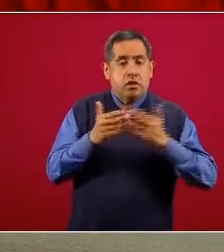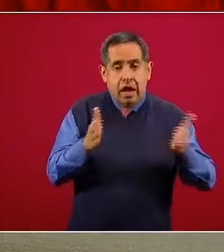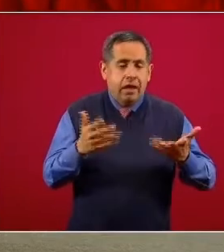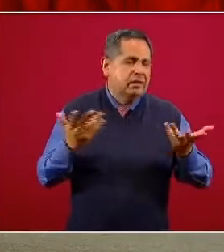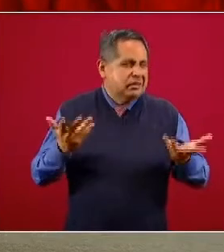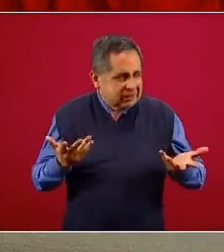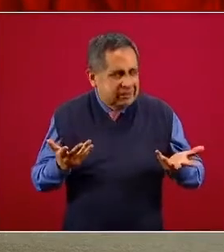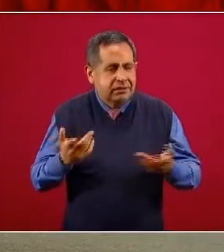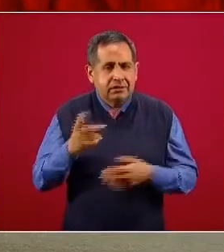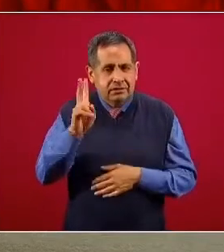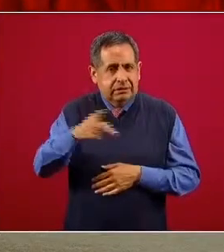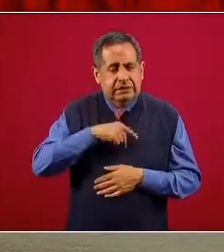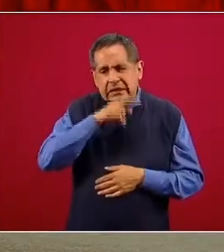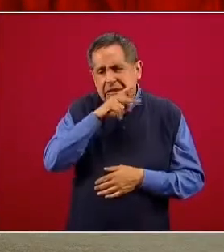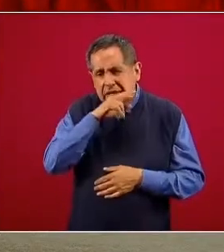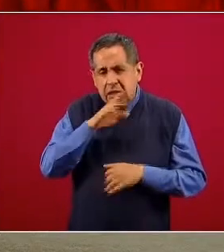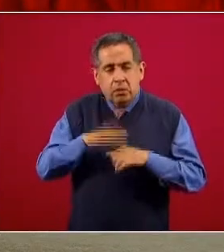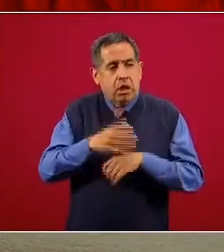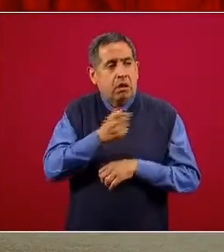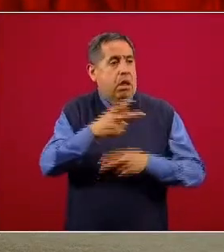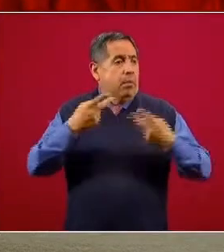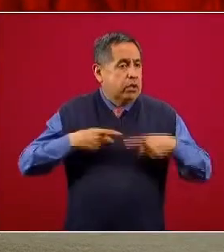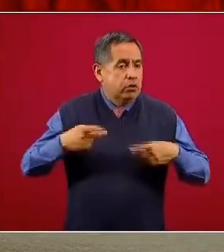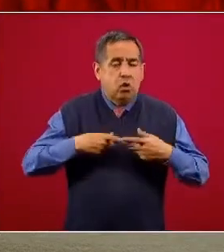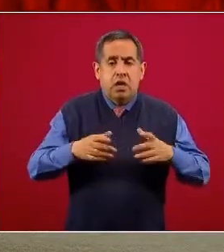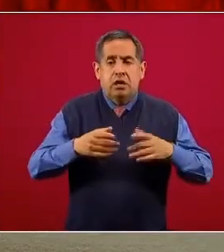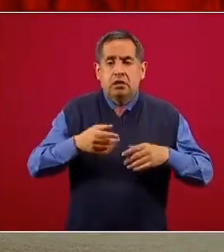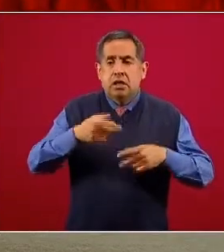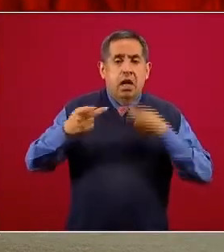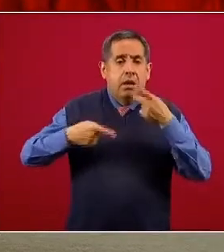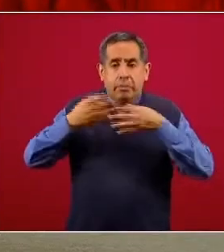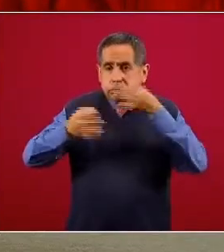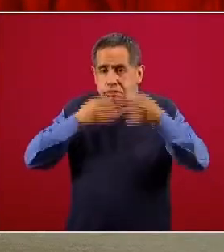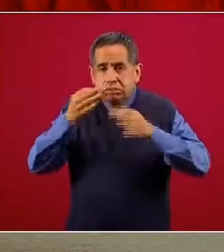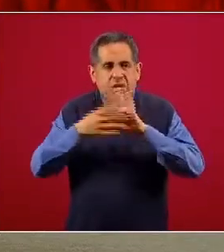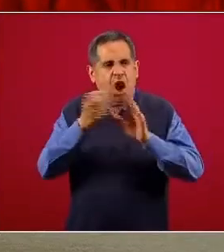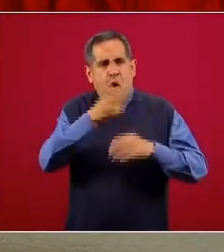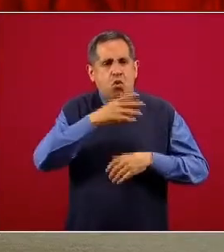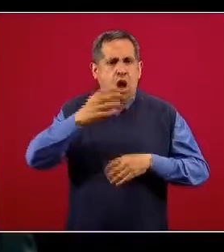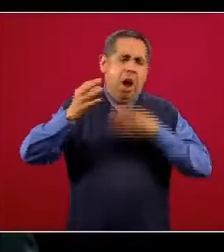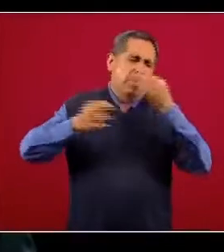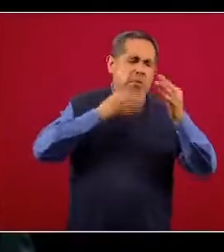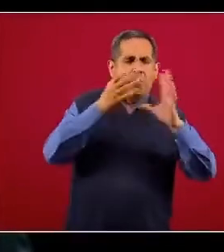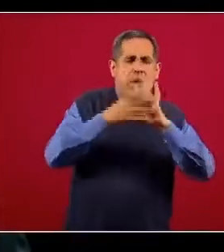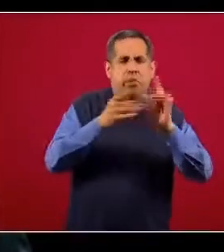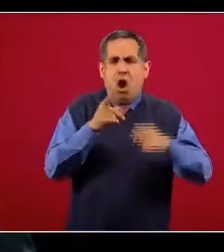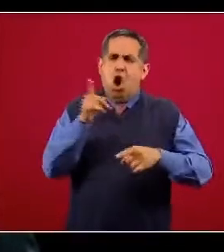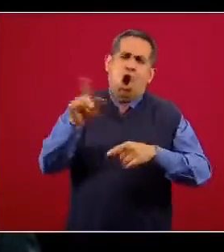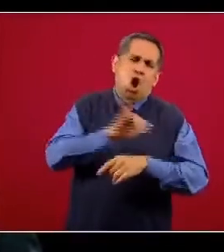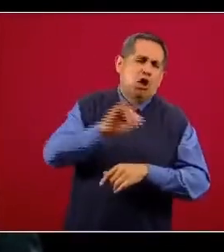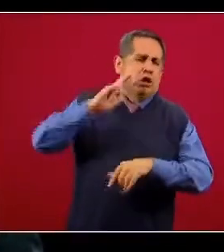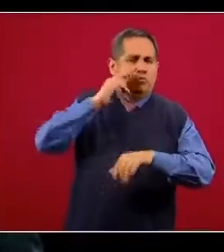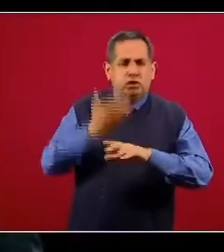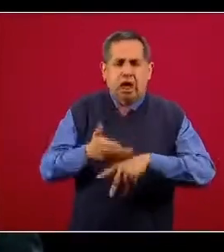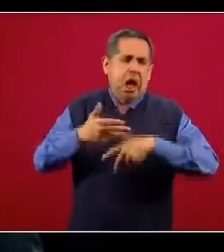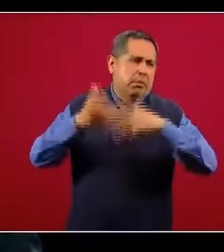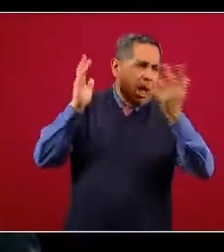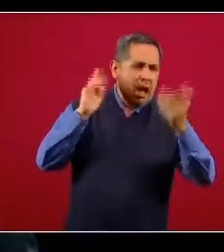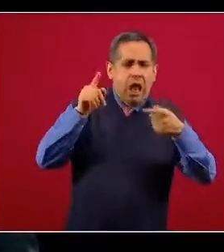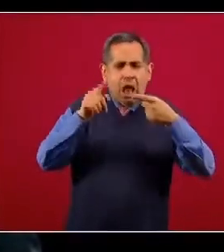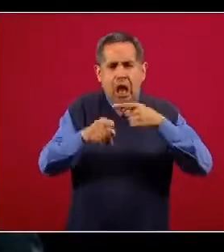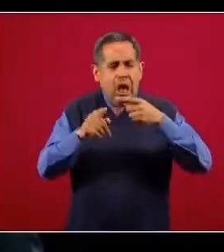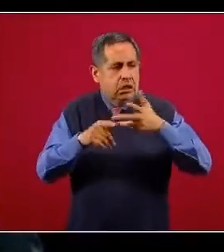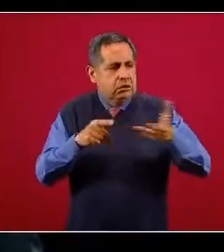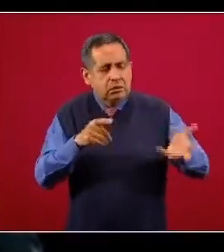porque hay no nomás personas, pues también hay comunicadores, líderes de opinión que califican de irresponsables a quienes incurren